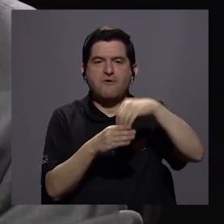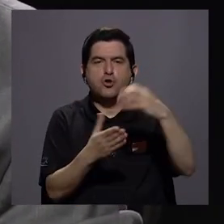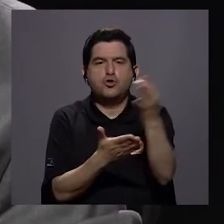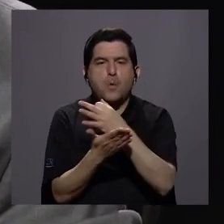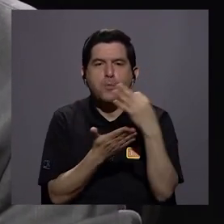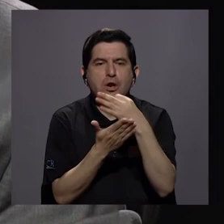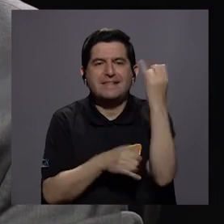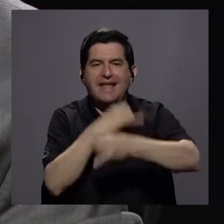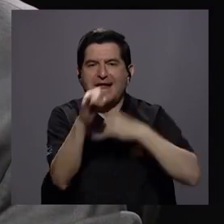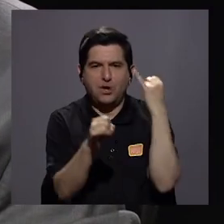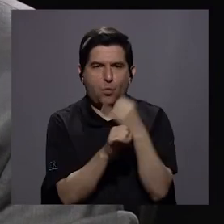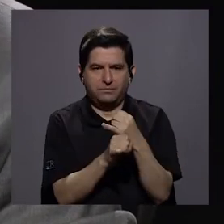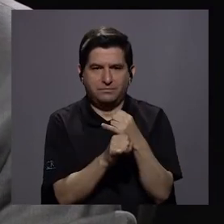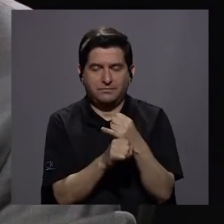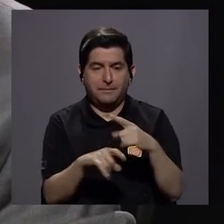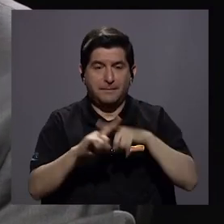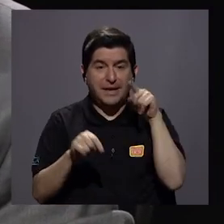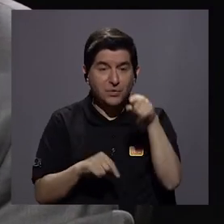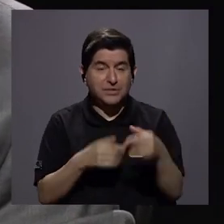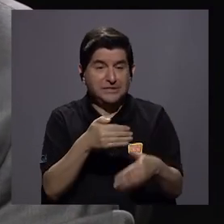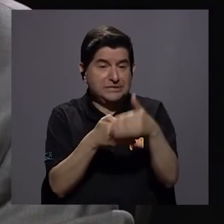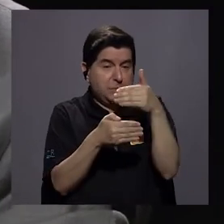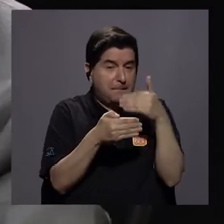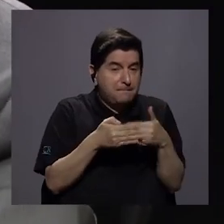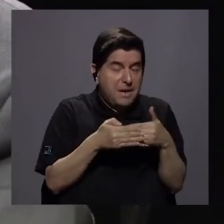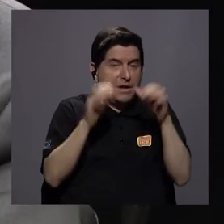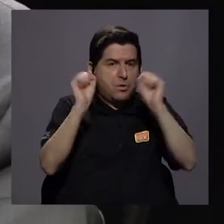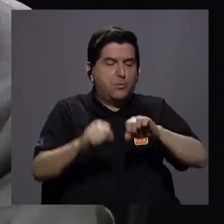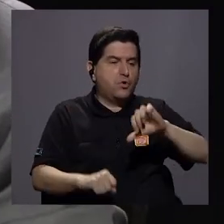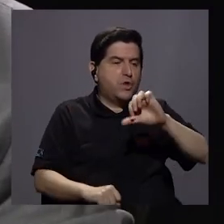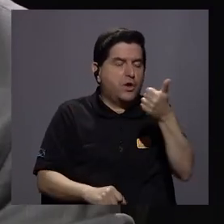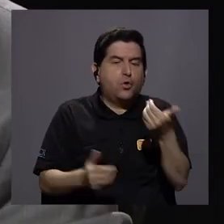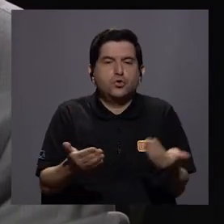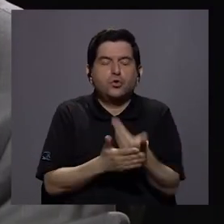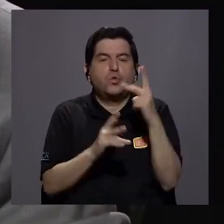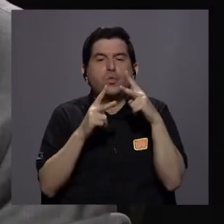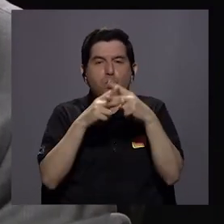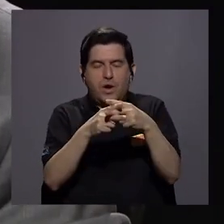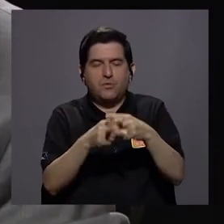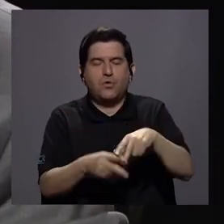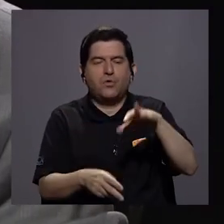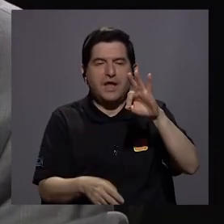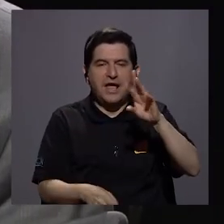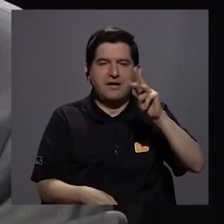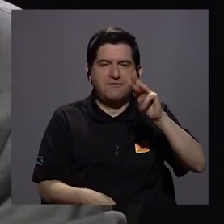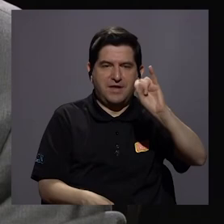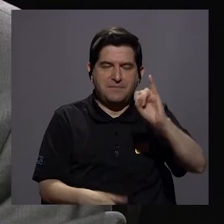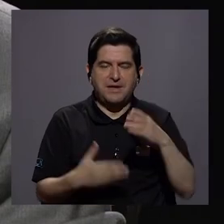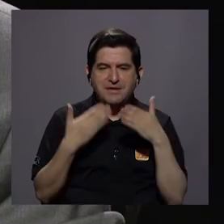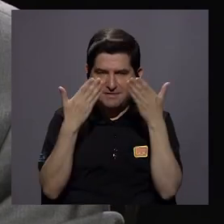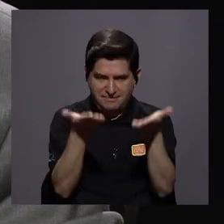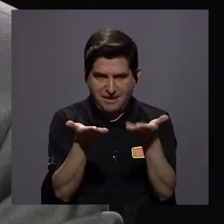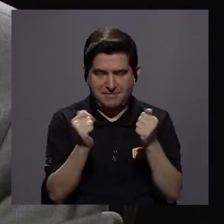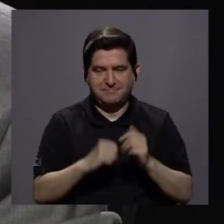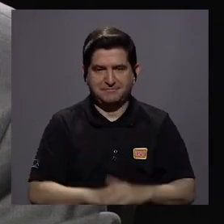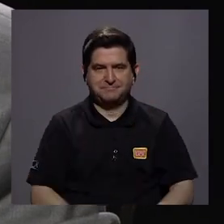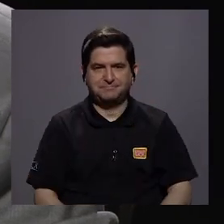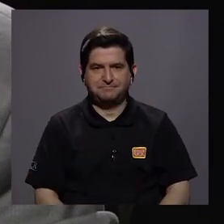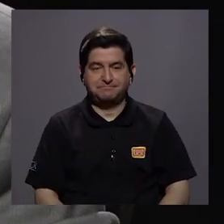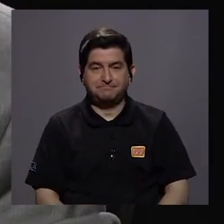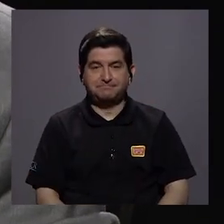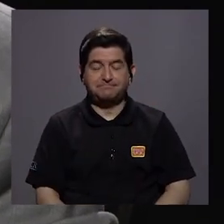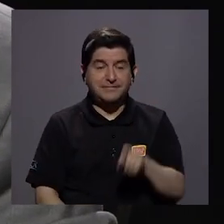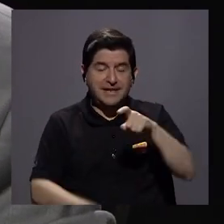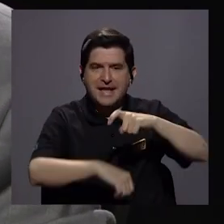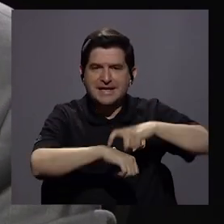al mismo tiempo, ese es como la antesala para llegar a otro nuevo crédito del Fondo Monetario. Y ahí es